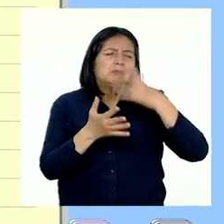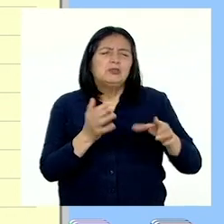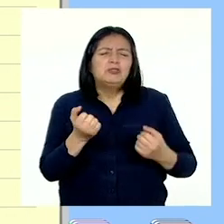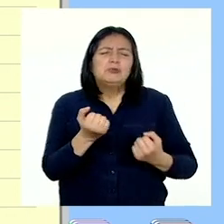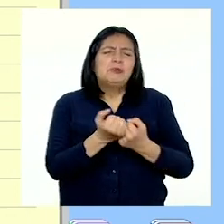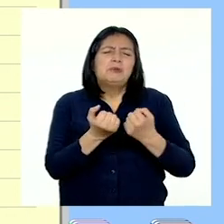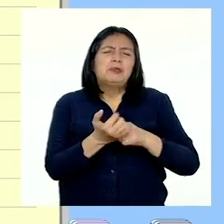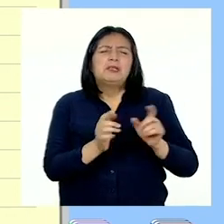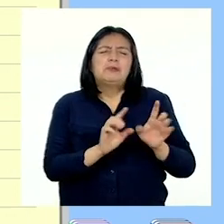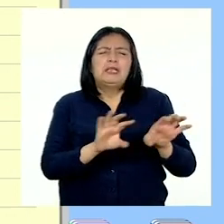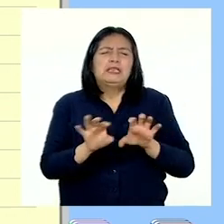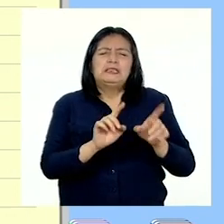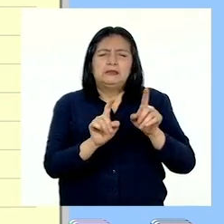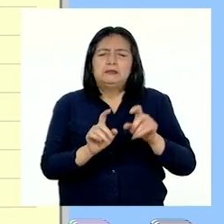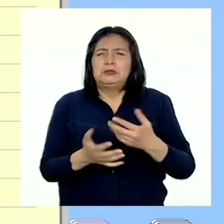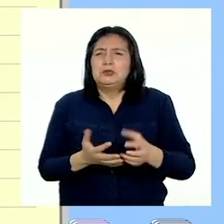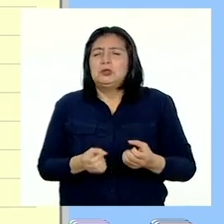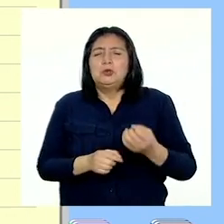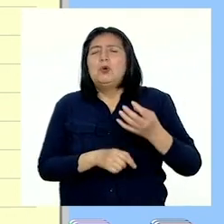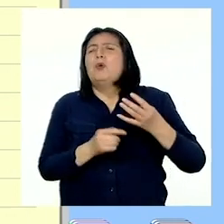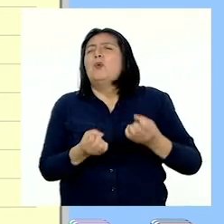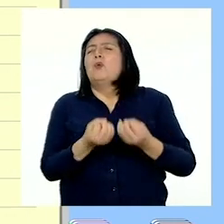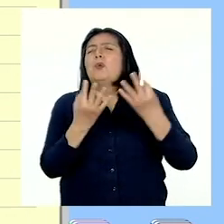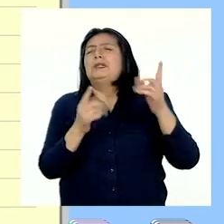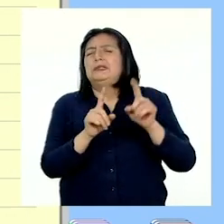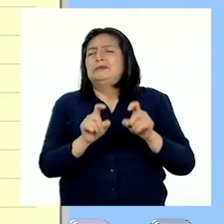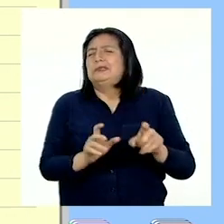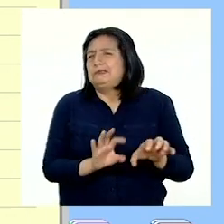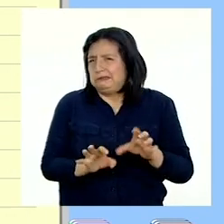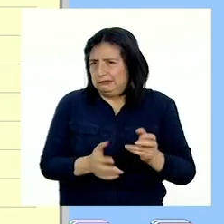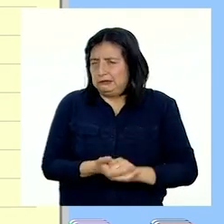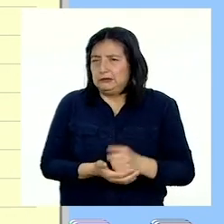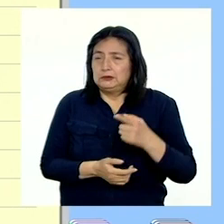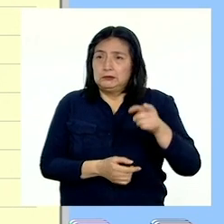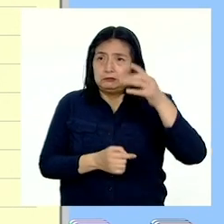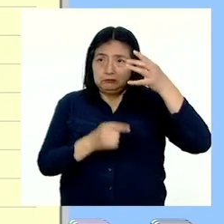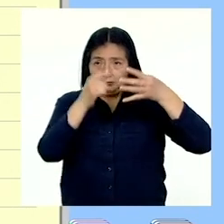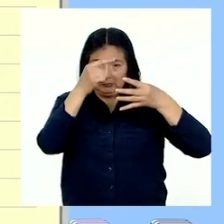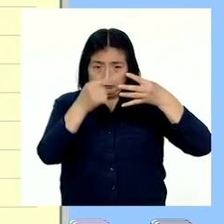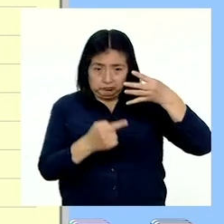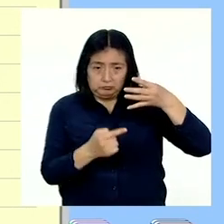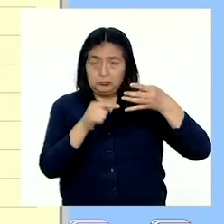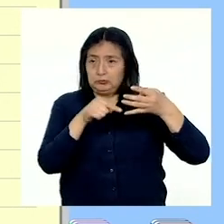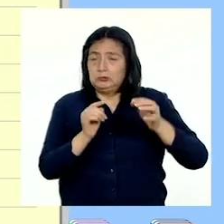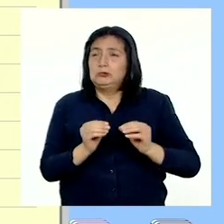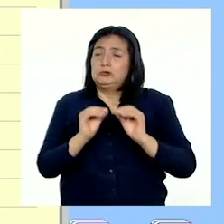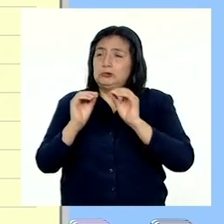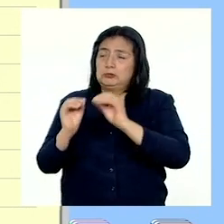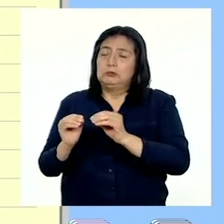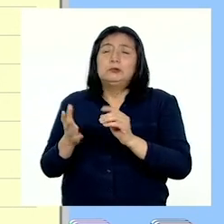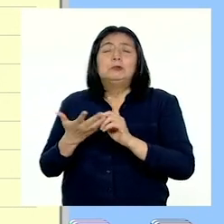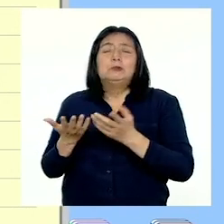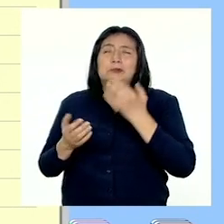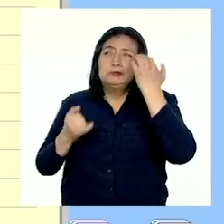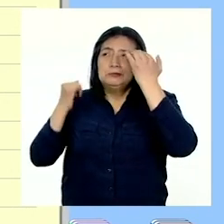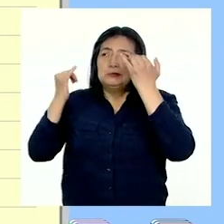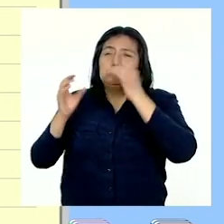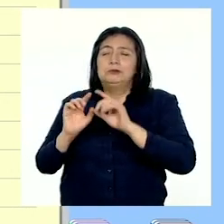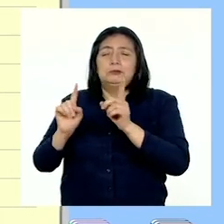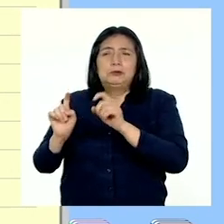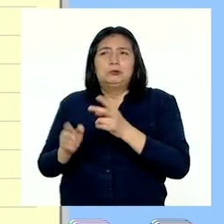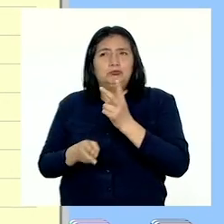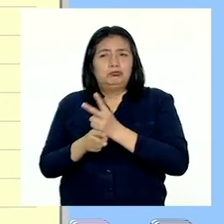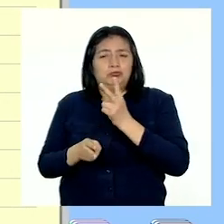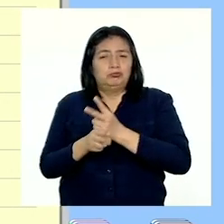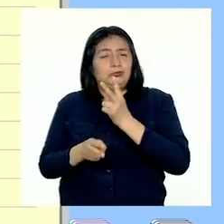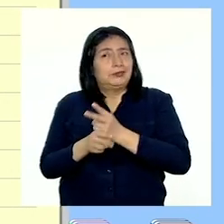y respuestas? ¿Cuántas preguntas plantearé? Luego, a partir de esto, debemos plantear nuestras preguntas teniendo